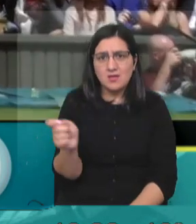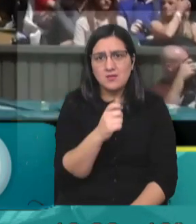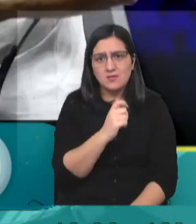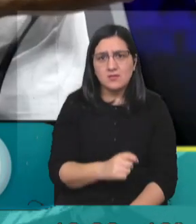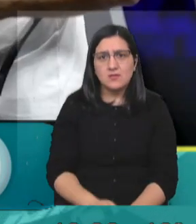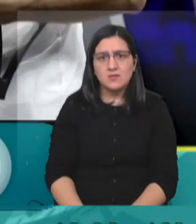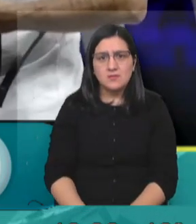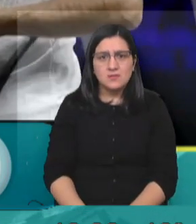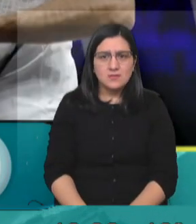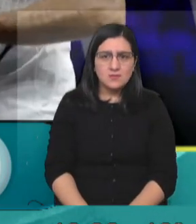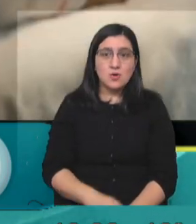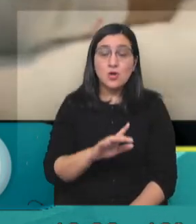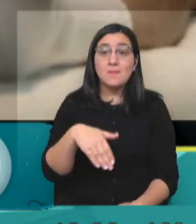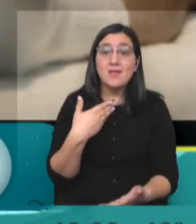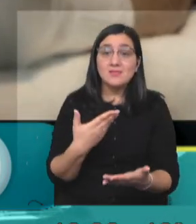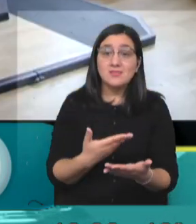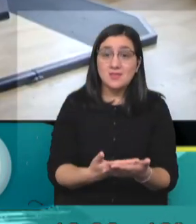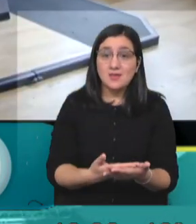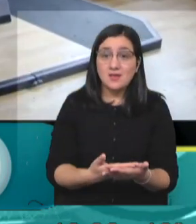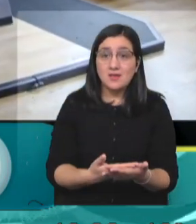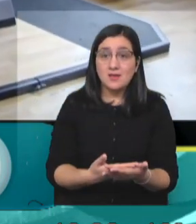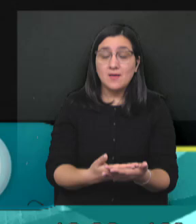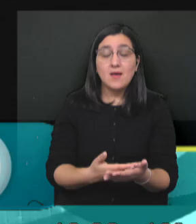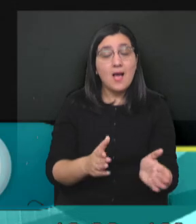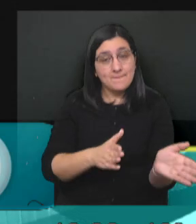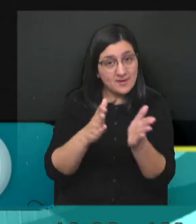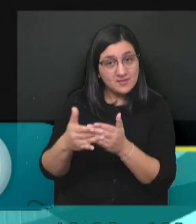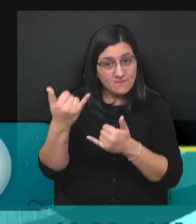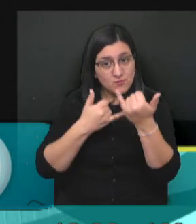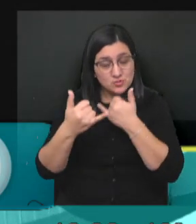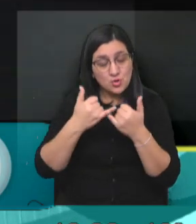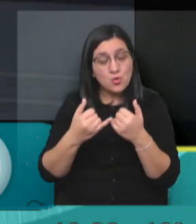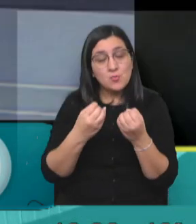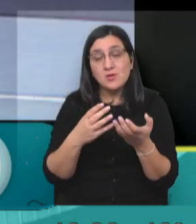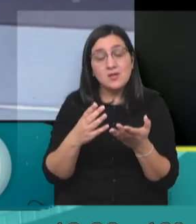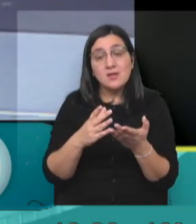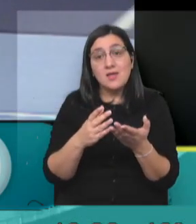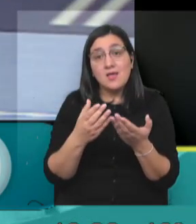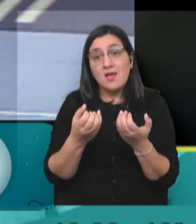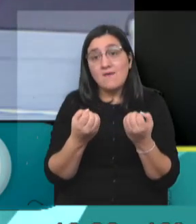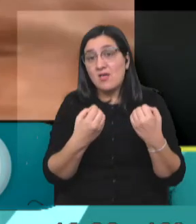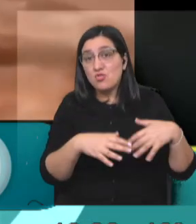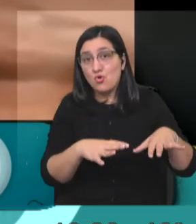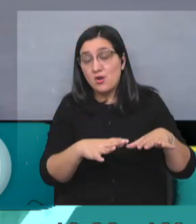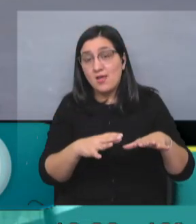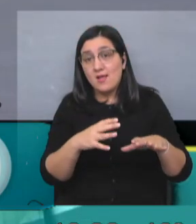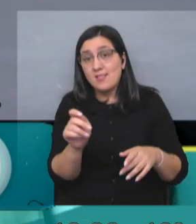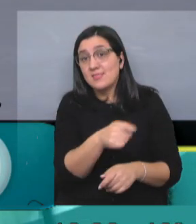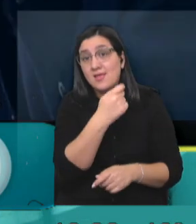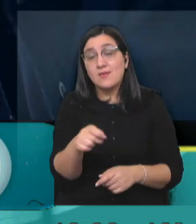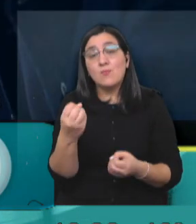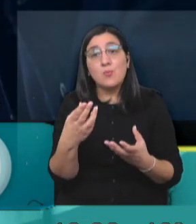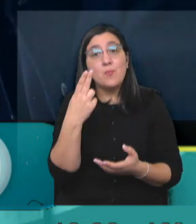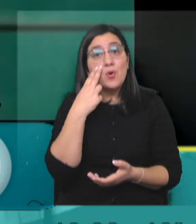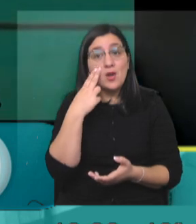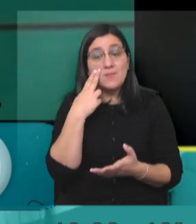Y lo que plantea, más allá del dato anecdótico, del hecho de que se retira, el problema de las lesiones, una rodilla que lo estaba volviendo loco,